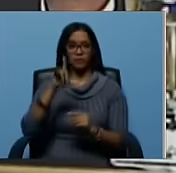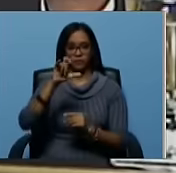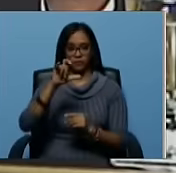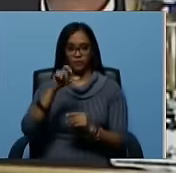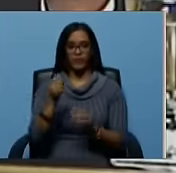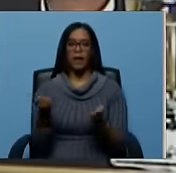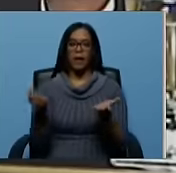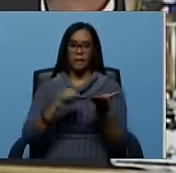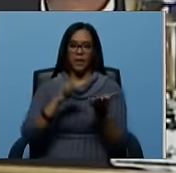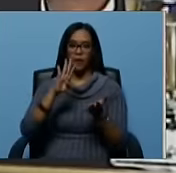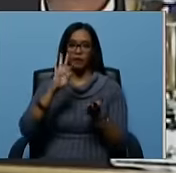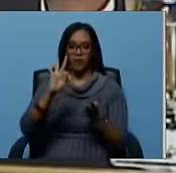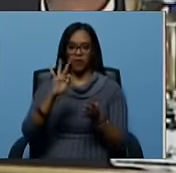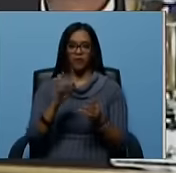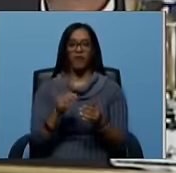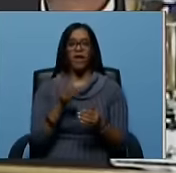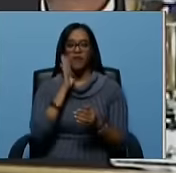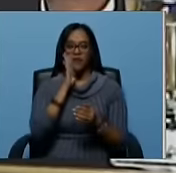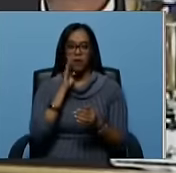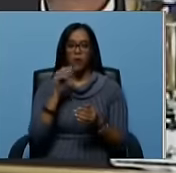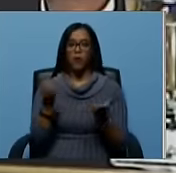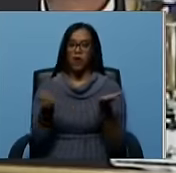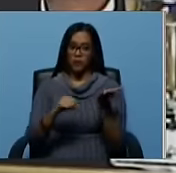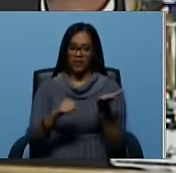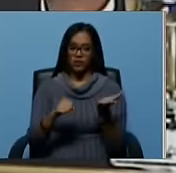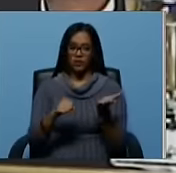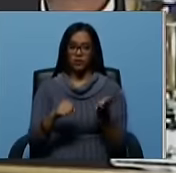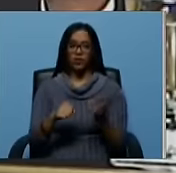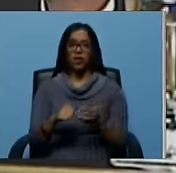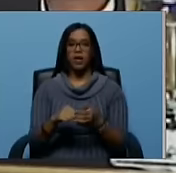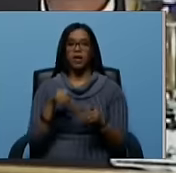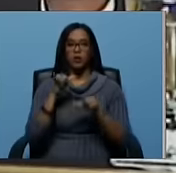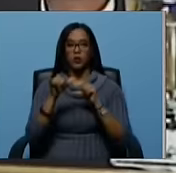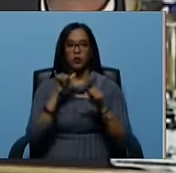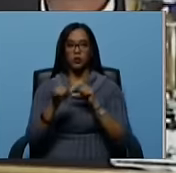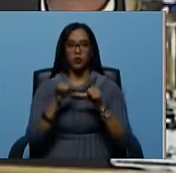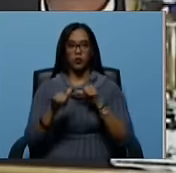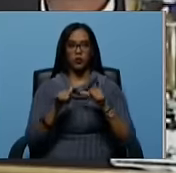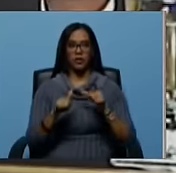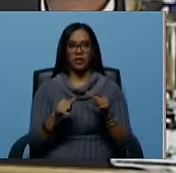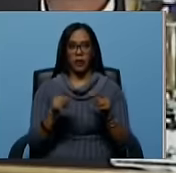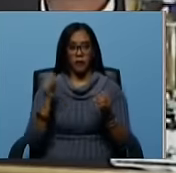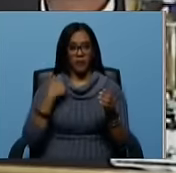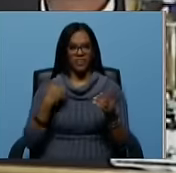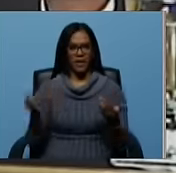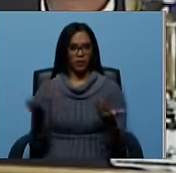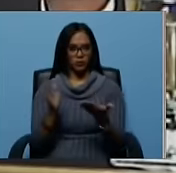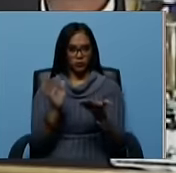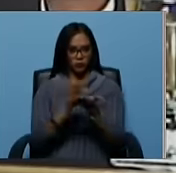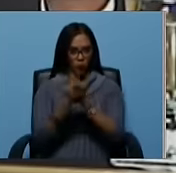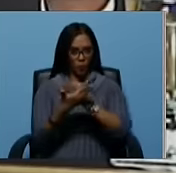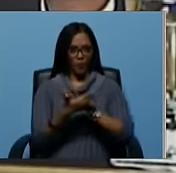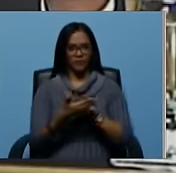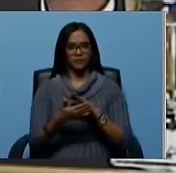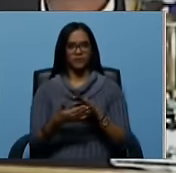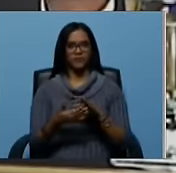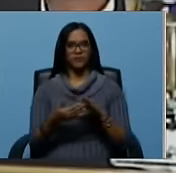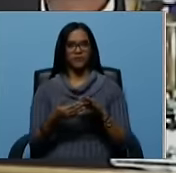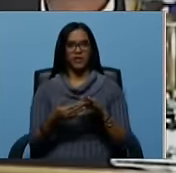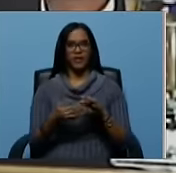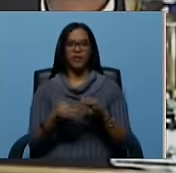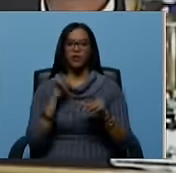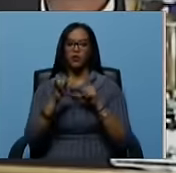arroba mazo 4F, en Facebook con el mazo dando, YouTube nos inventamos una, aprovechen y la tumban de una vez. YouTube transmisión